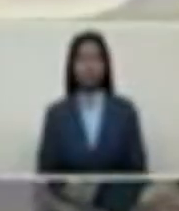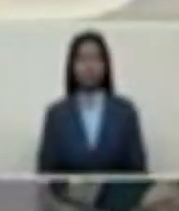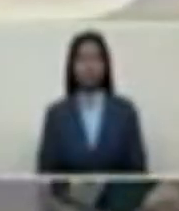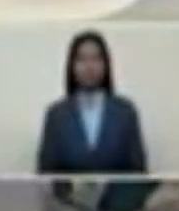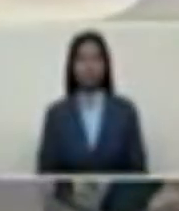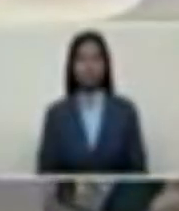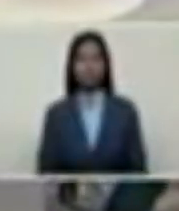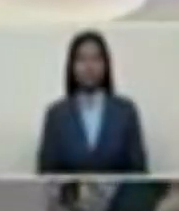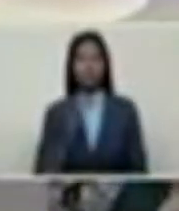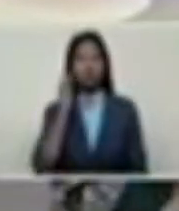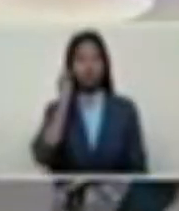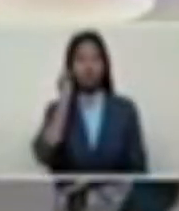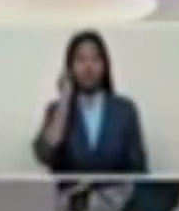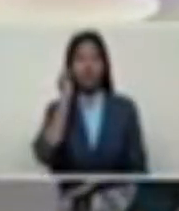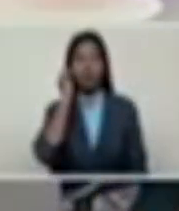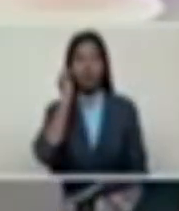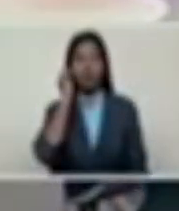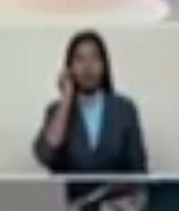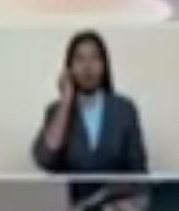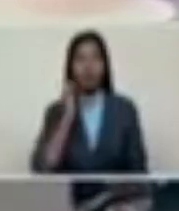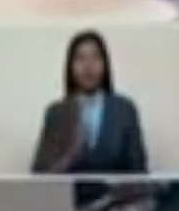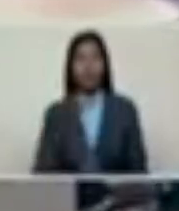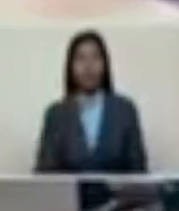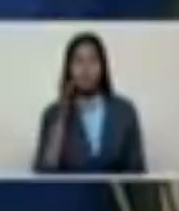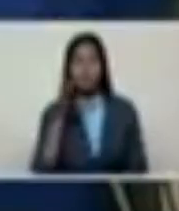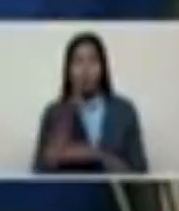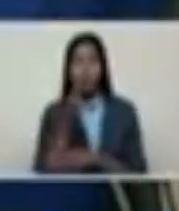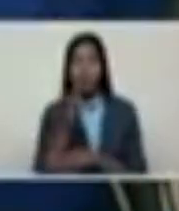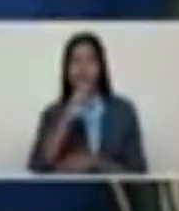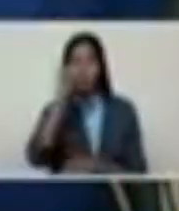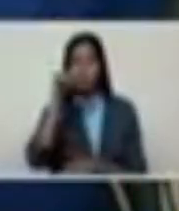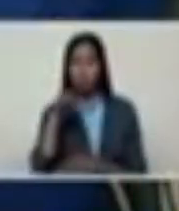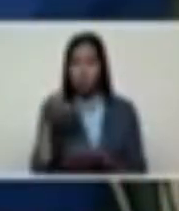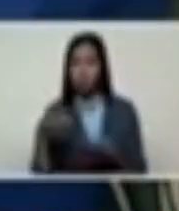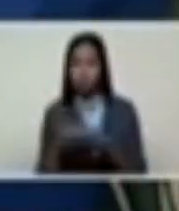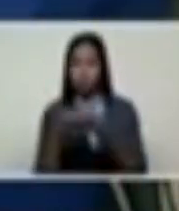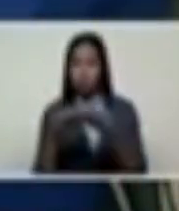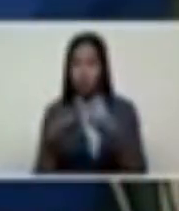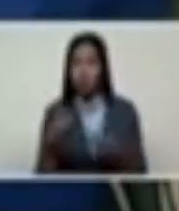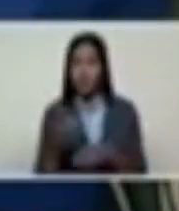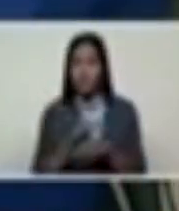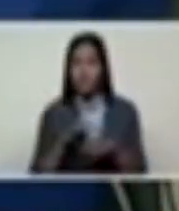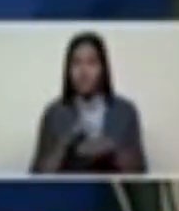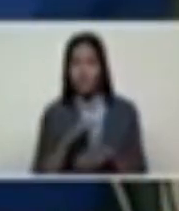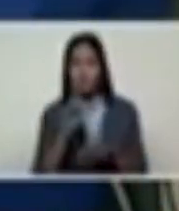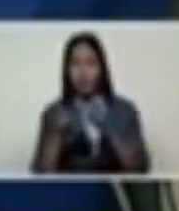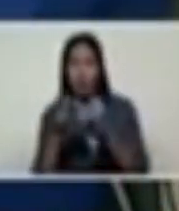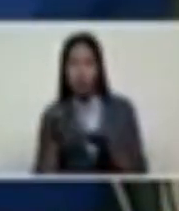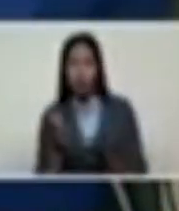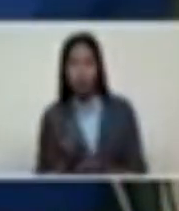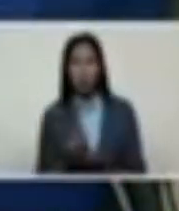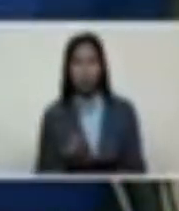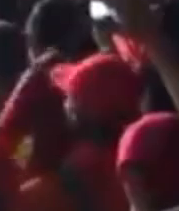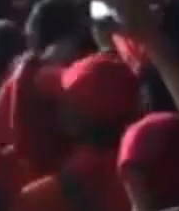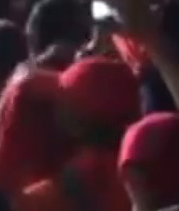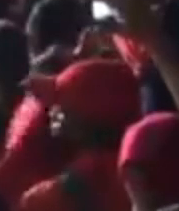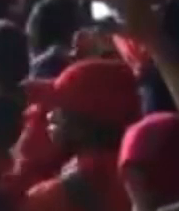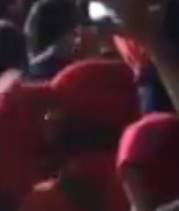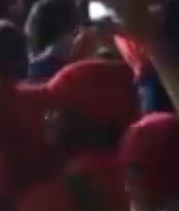mayoría opositora al cumplir un año de su reelección como jefe de estado y en un acto con sus seguidores en el palacio de miraflores